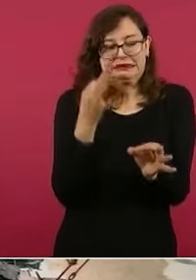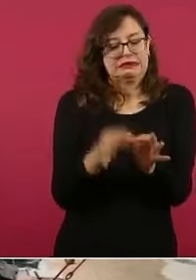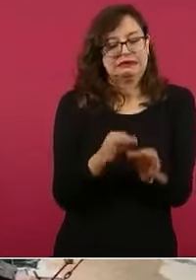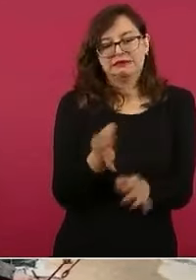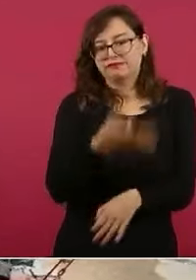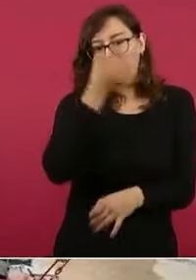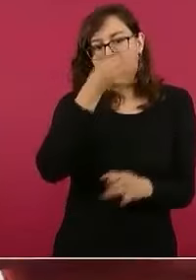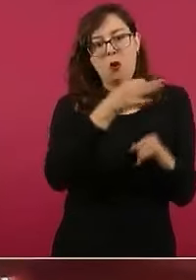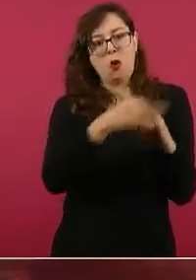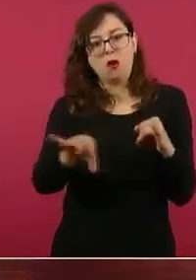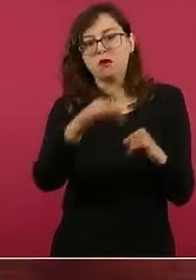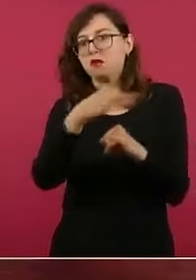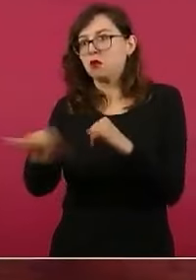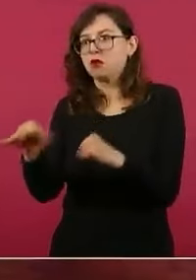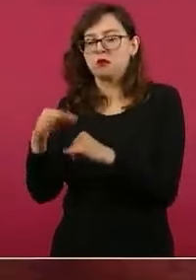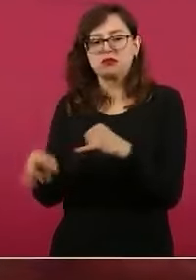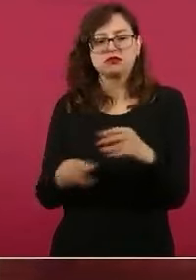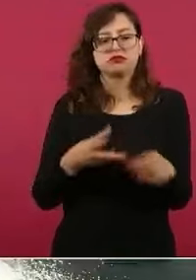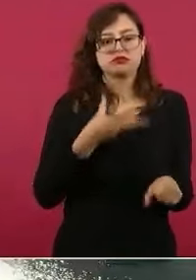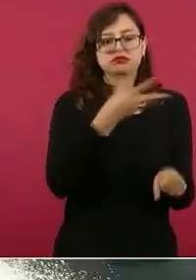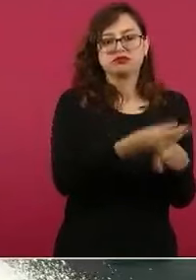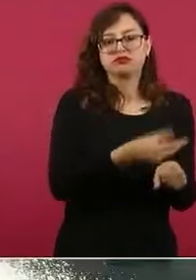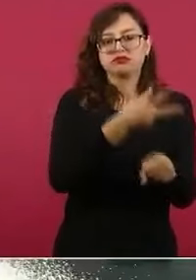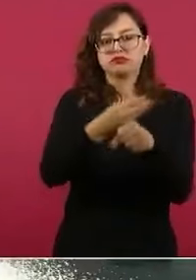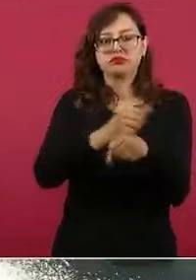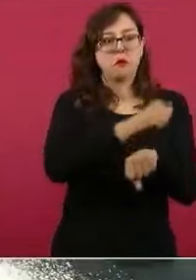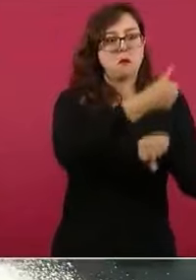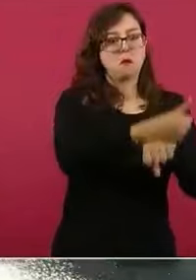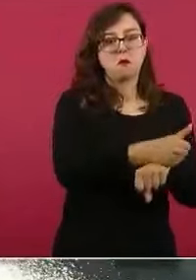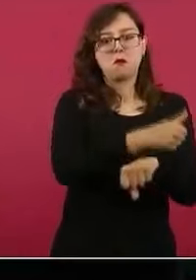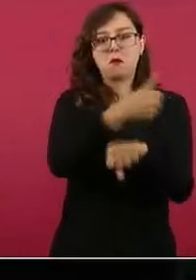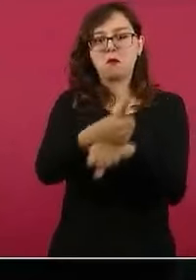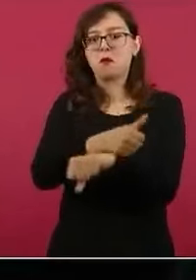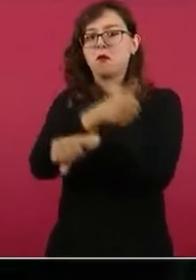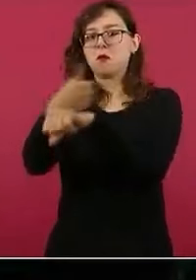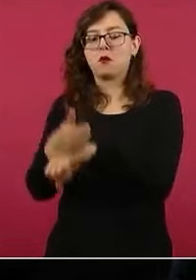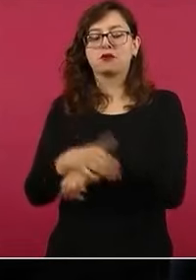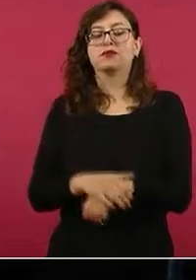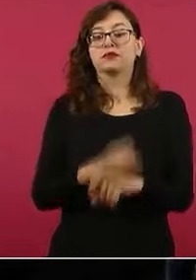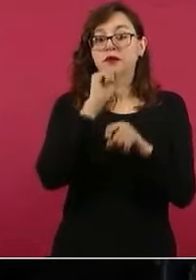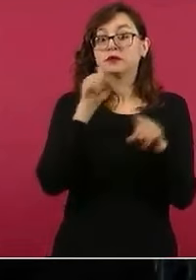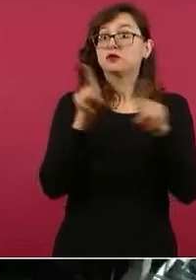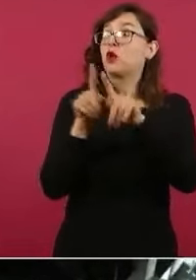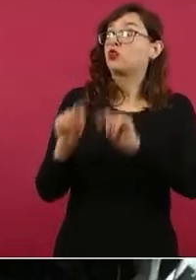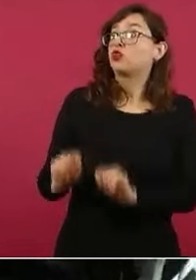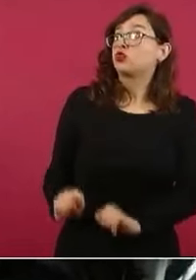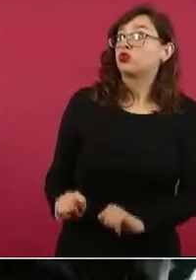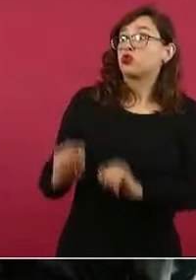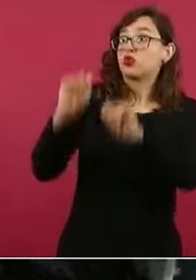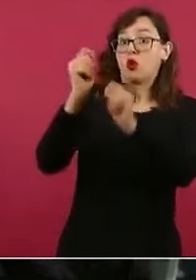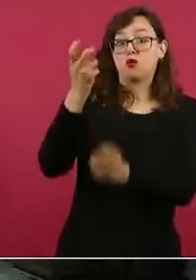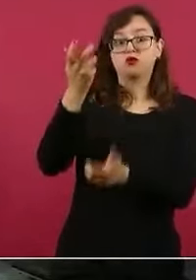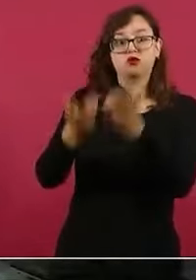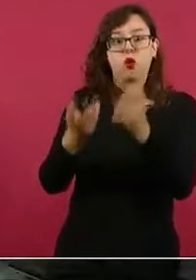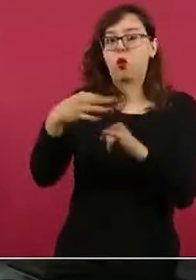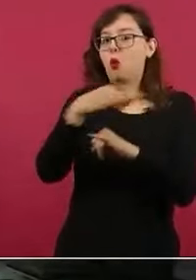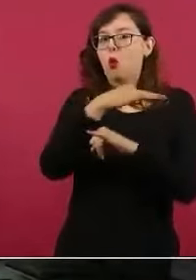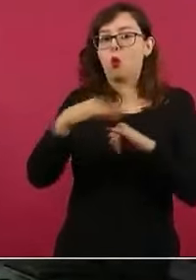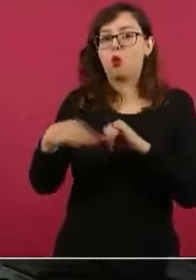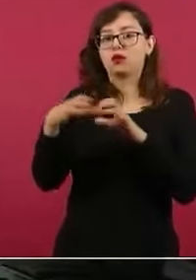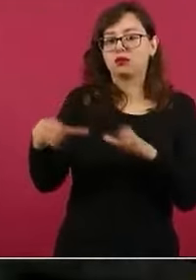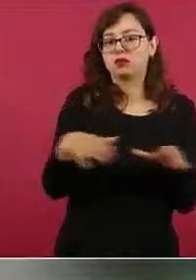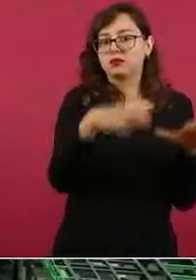paquetes de construcción. De igual manera, se instalan los últimos módulos del quemador elevado y se encuentra listo el alumbrado de las plantas químicas que conforman la